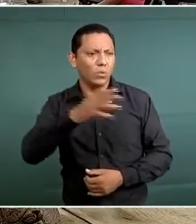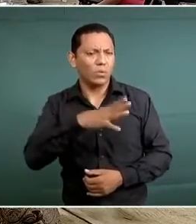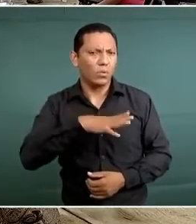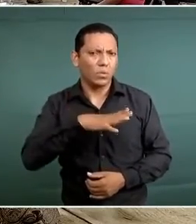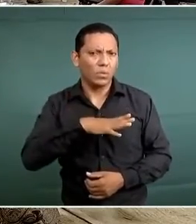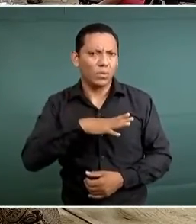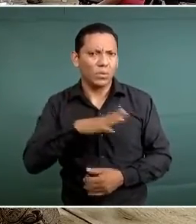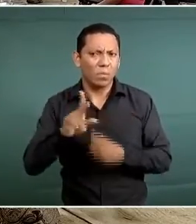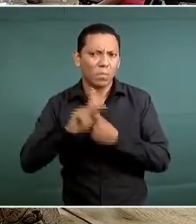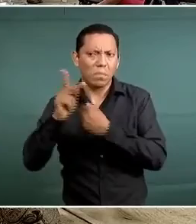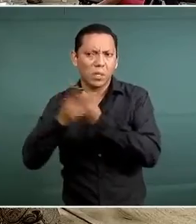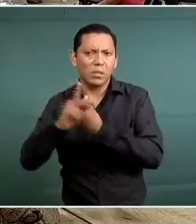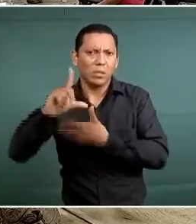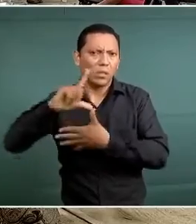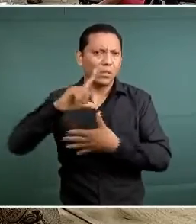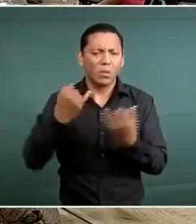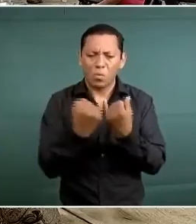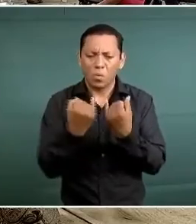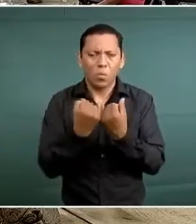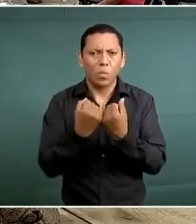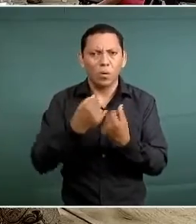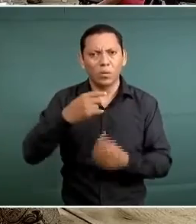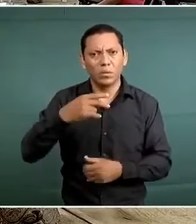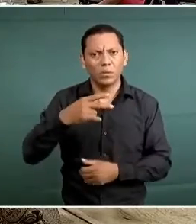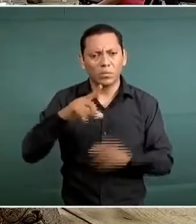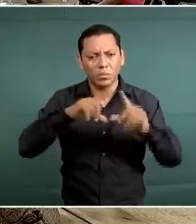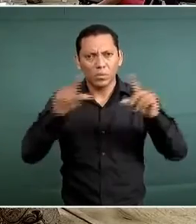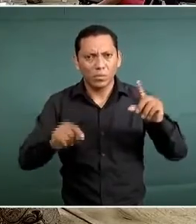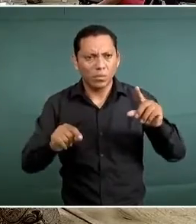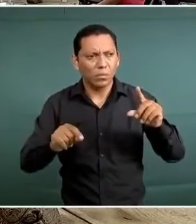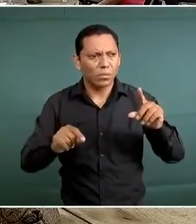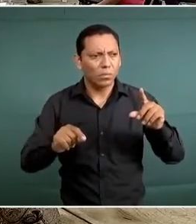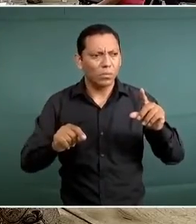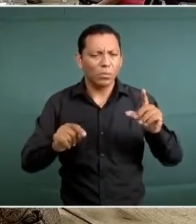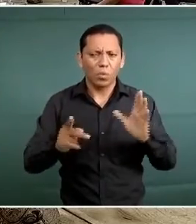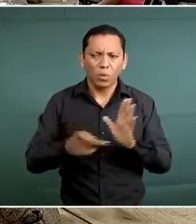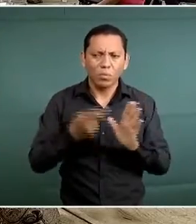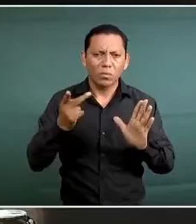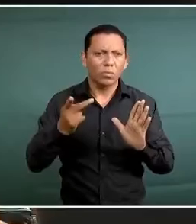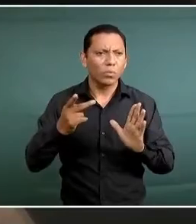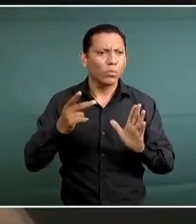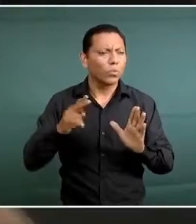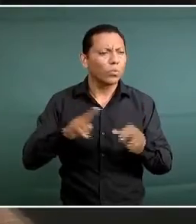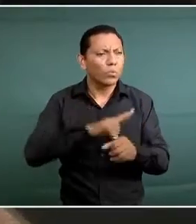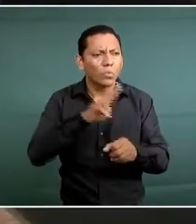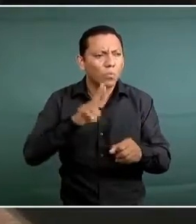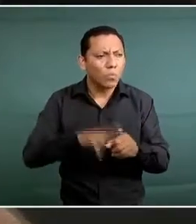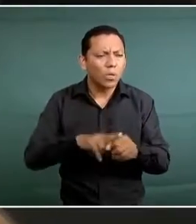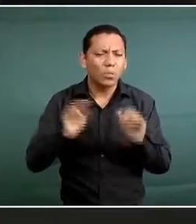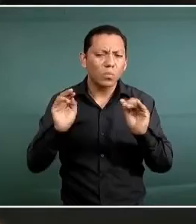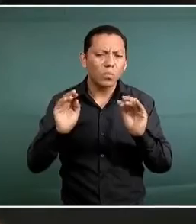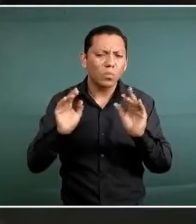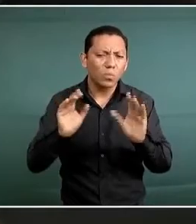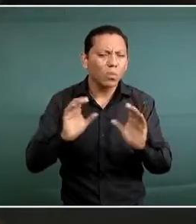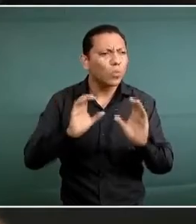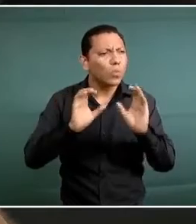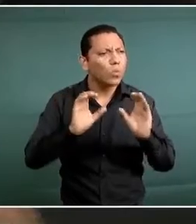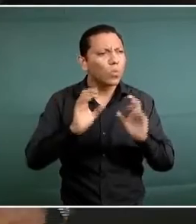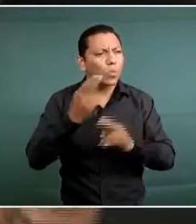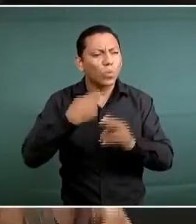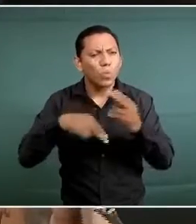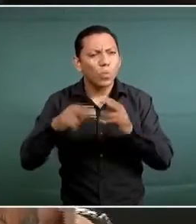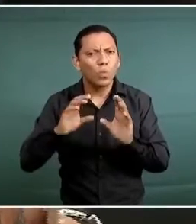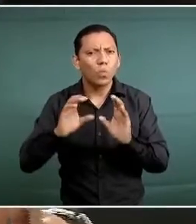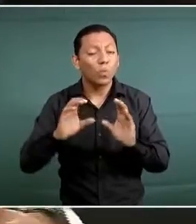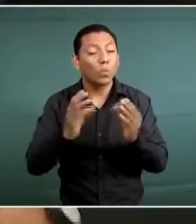países latinoamericanos incluido México que están regresando hacia una normalidad a que lo hagan con mucho cuidado y en dado